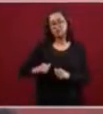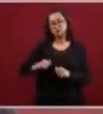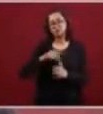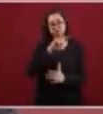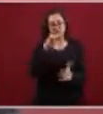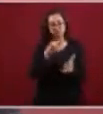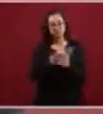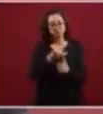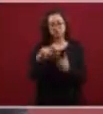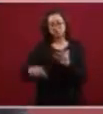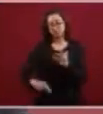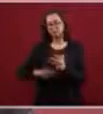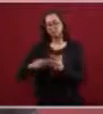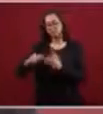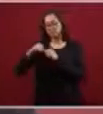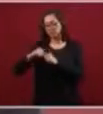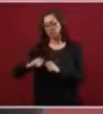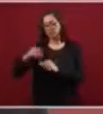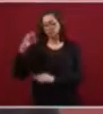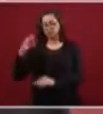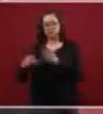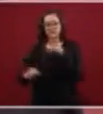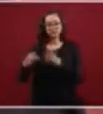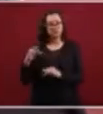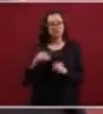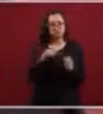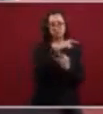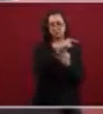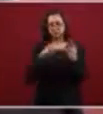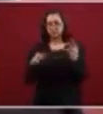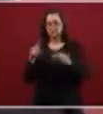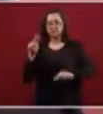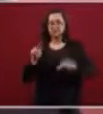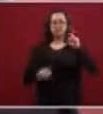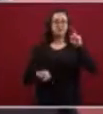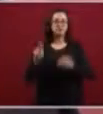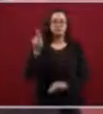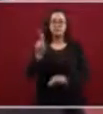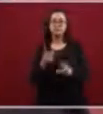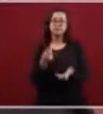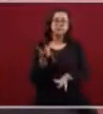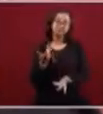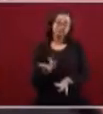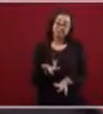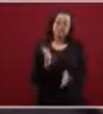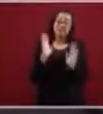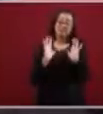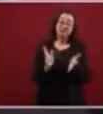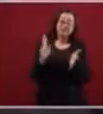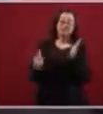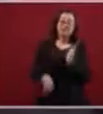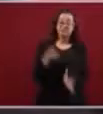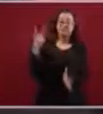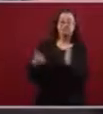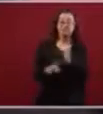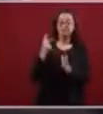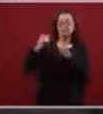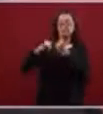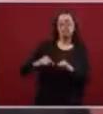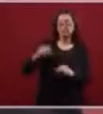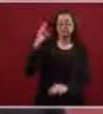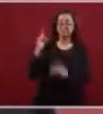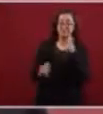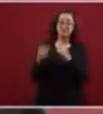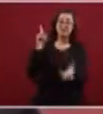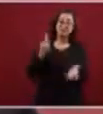que hace falta la reforma al interior del Poder Judicial. Esto lo ha